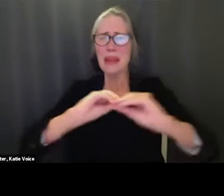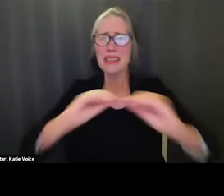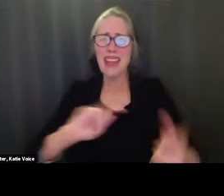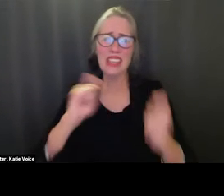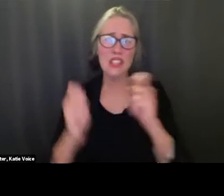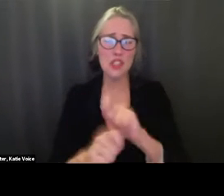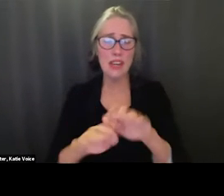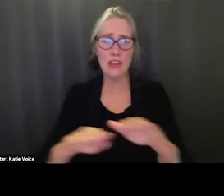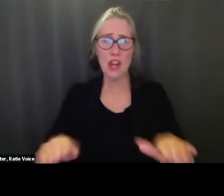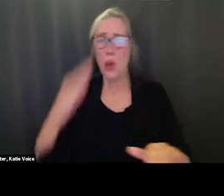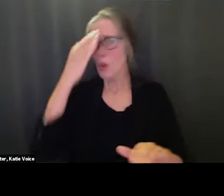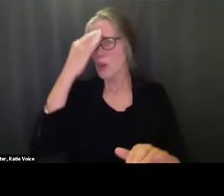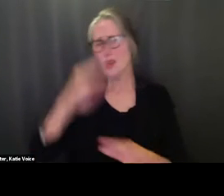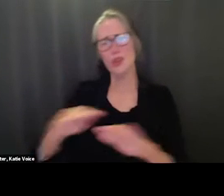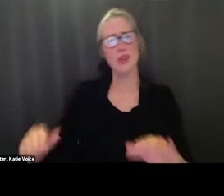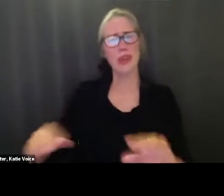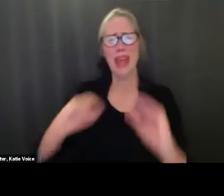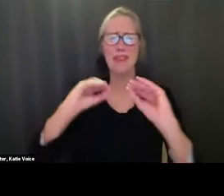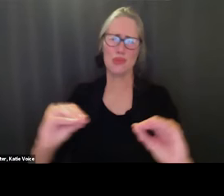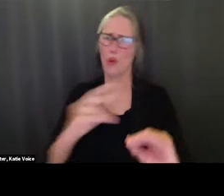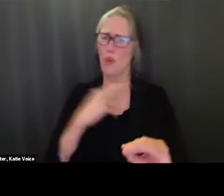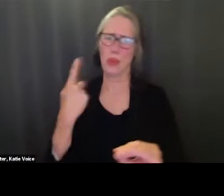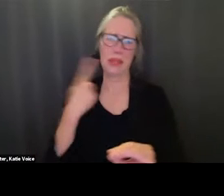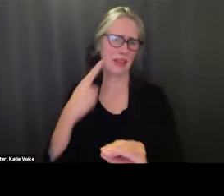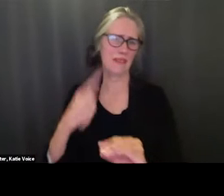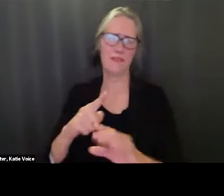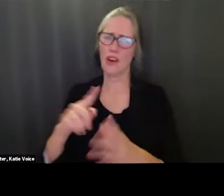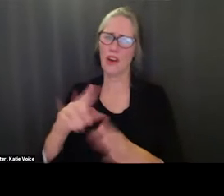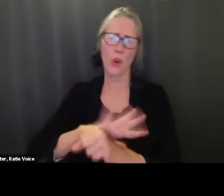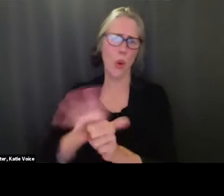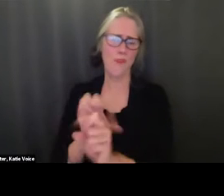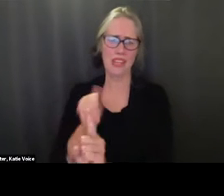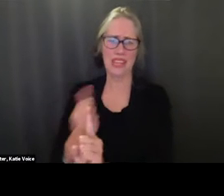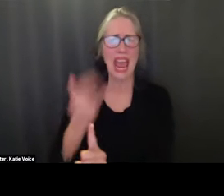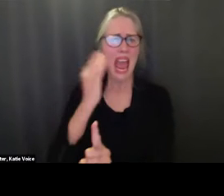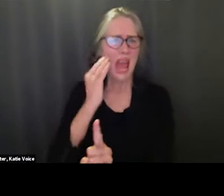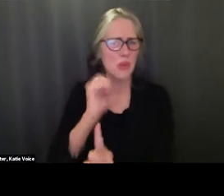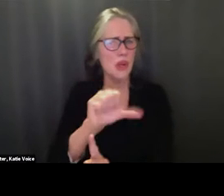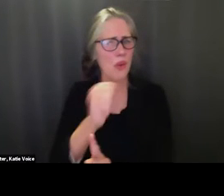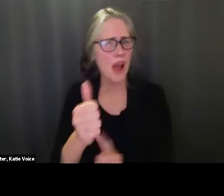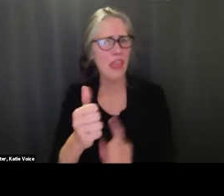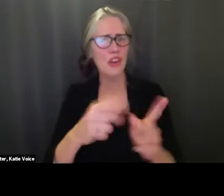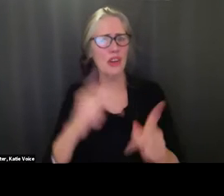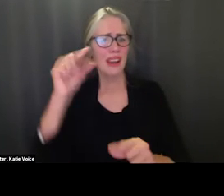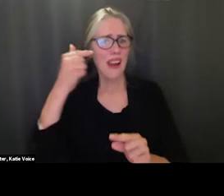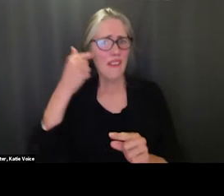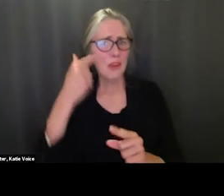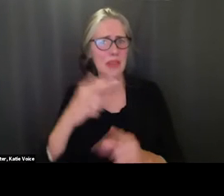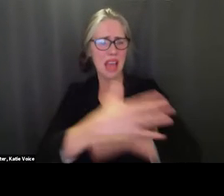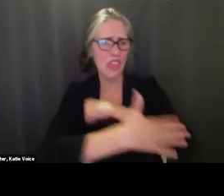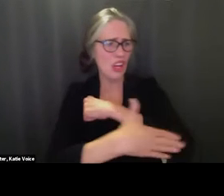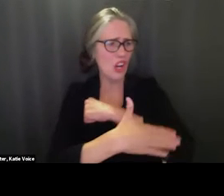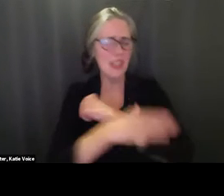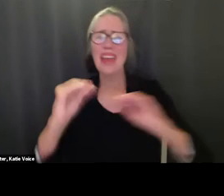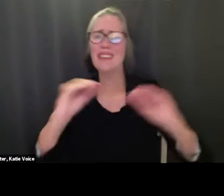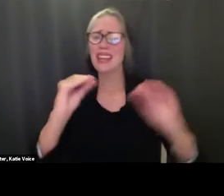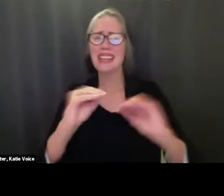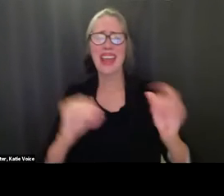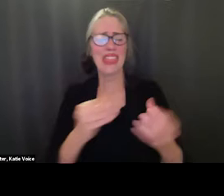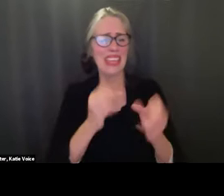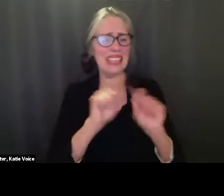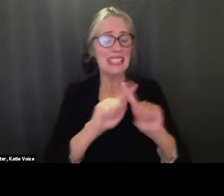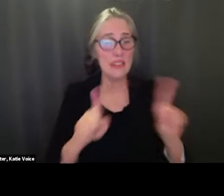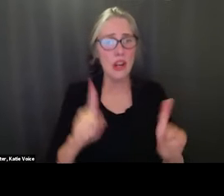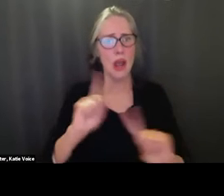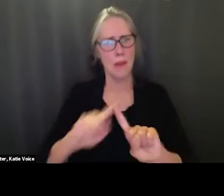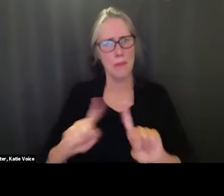virtualmente. Esto lo sabemos de otros países que han hecho las cosas en forma distinta y los cubrebocas y el distanciamiento social no cambió el número de casos en